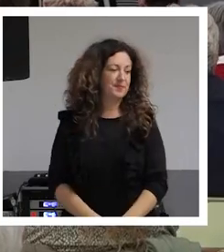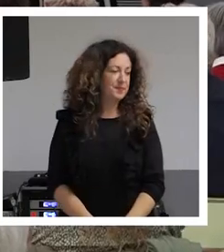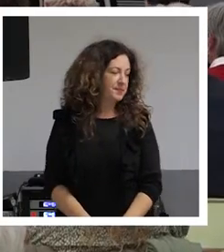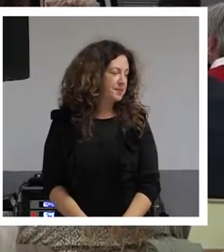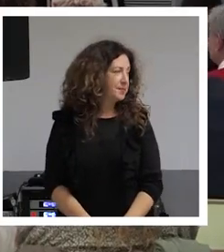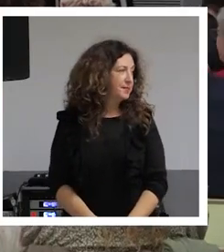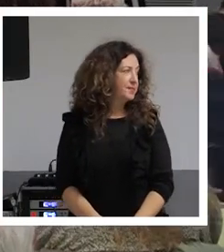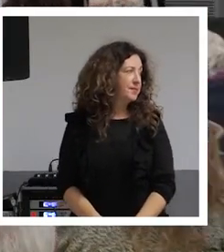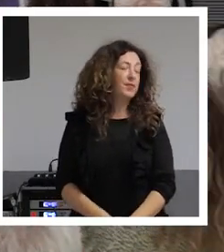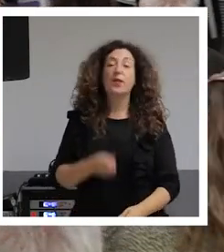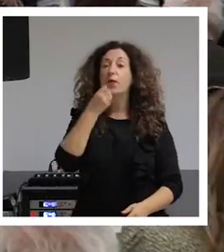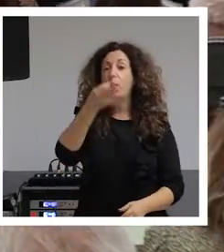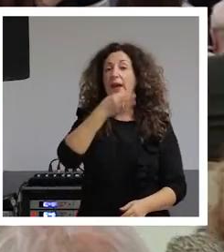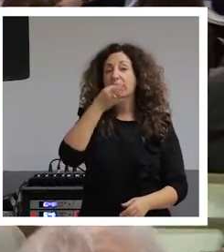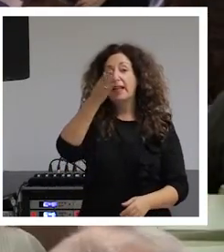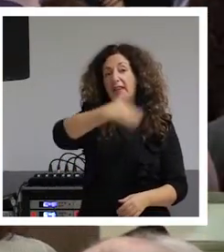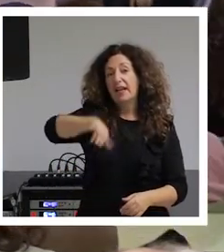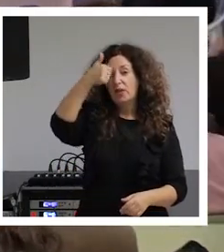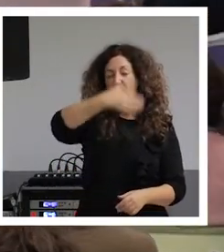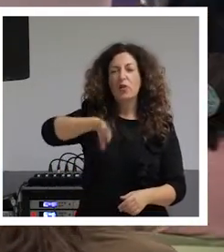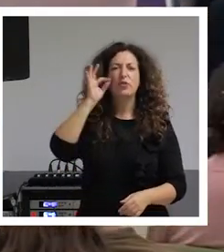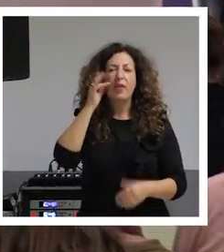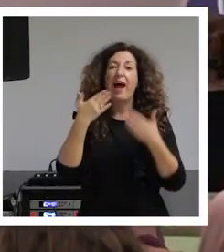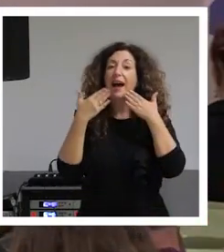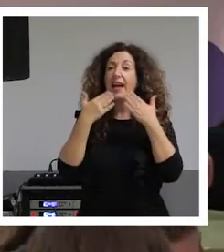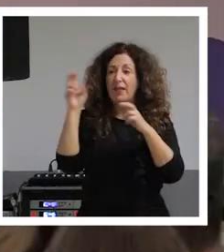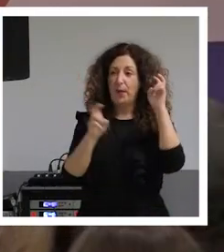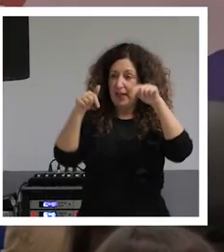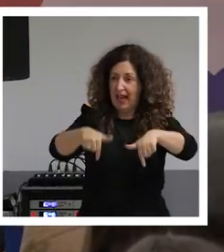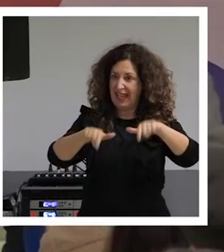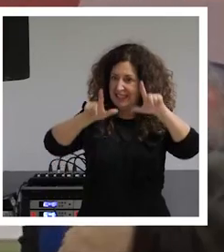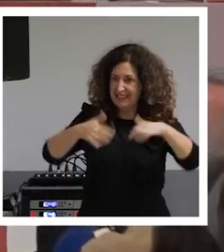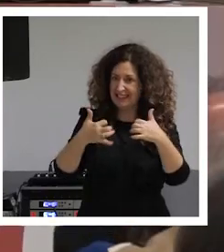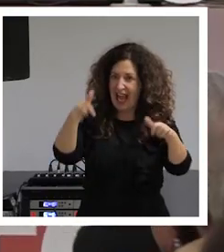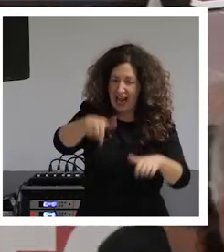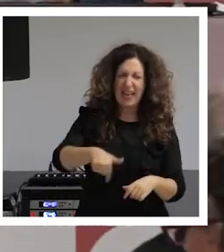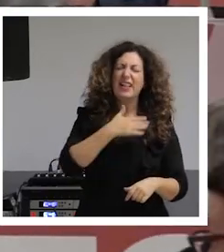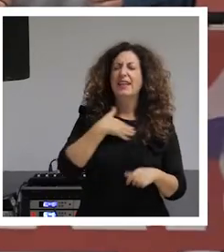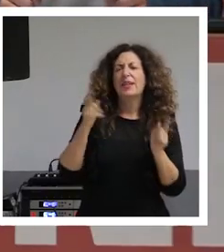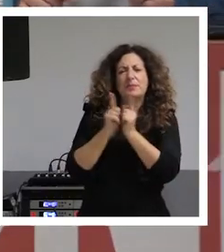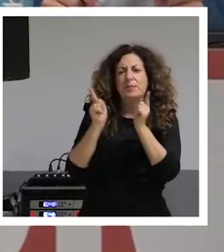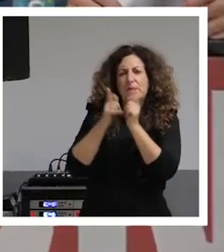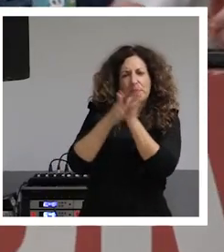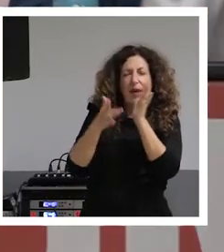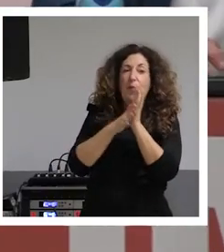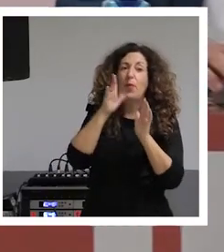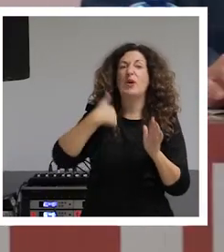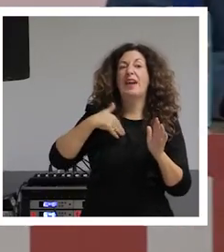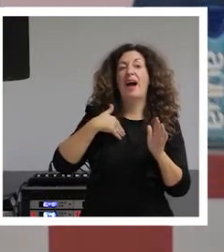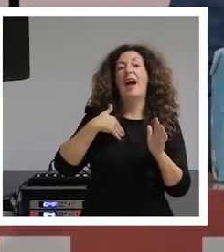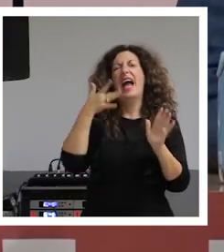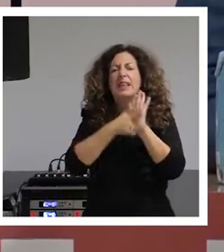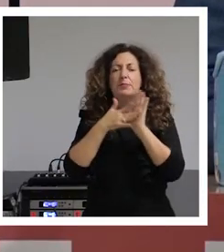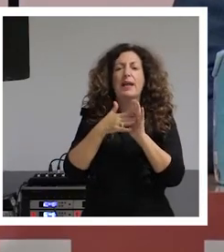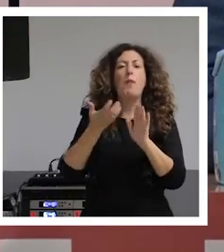Bueno buenas tardes a todos y a todas Muchas gracias por por estar aquí en esta sala yo voy a intentar ser muy breve Porque además ya he